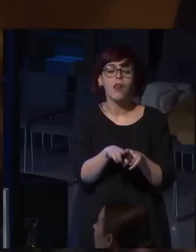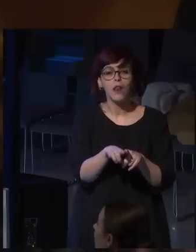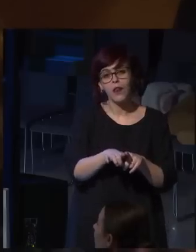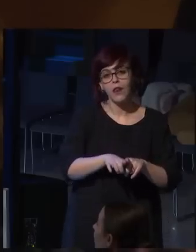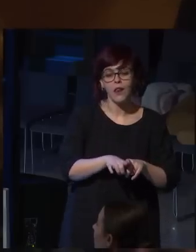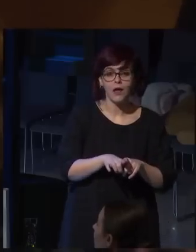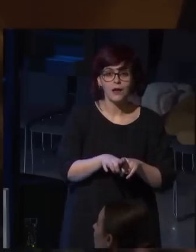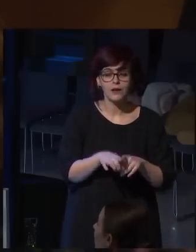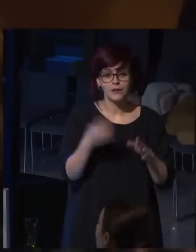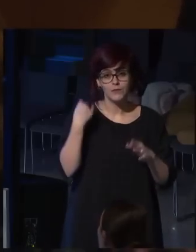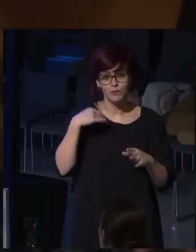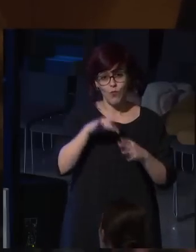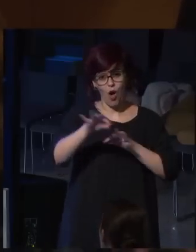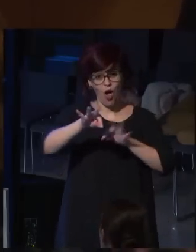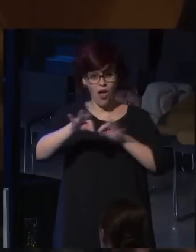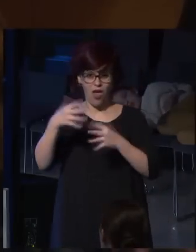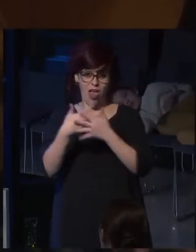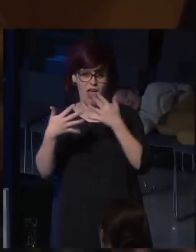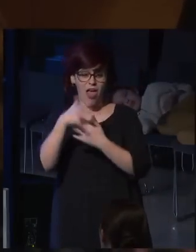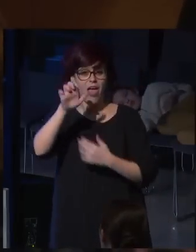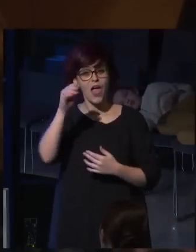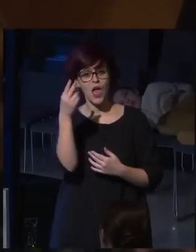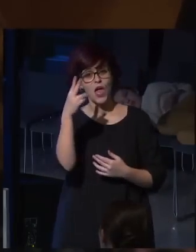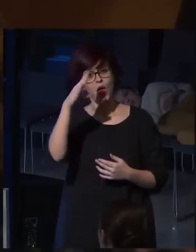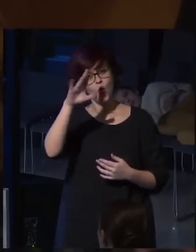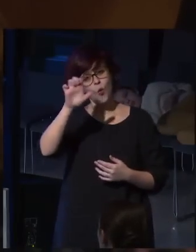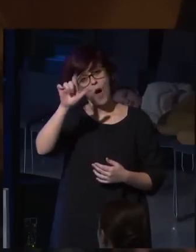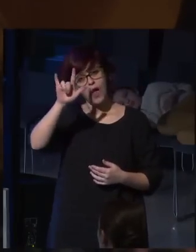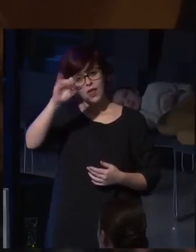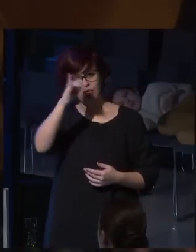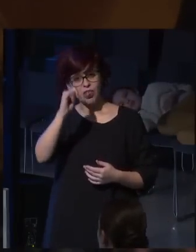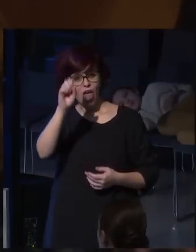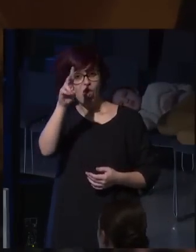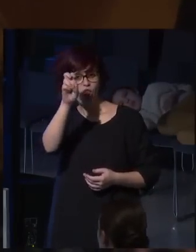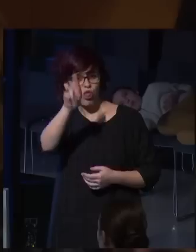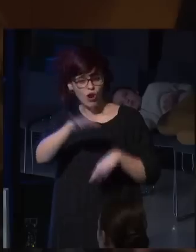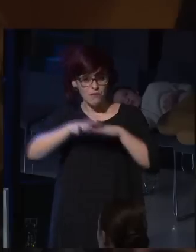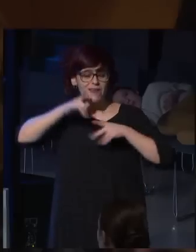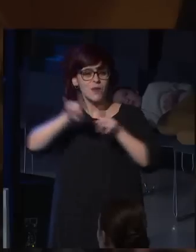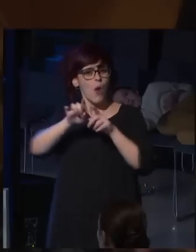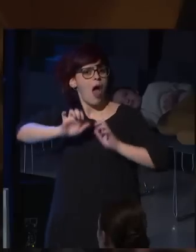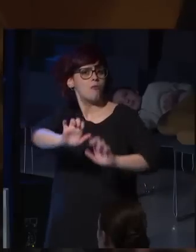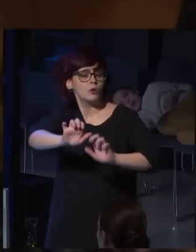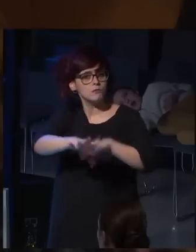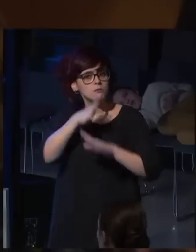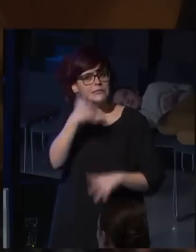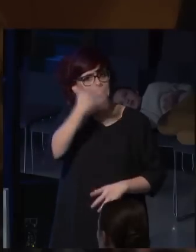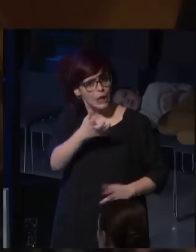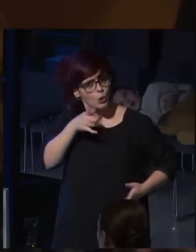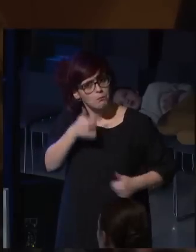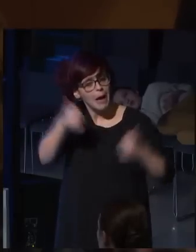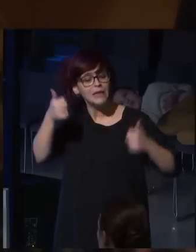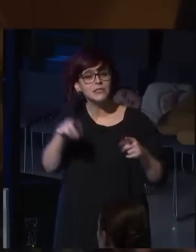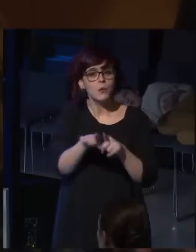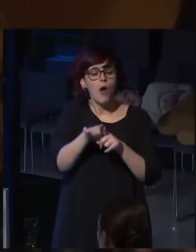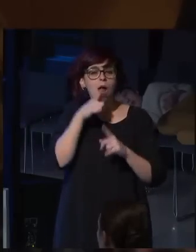de ecualizadores, pero no decir que los aplastan, que los empujan, ¿no? La ecualización es otra cosa más seria técnicamente, ¿no?